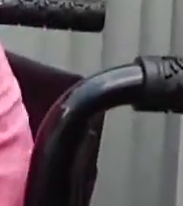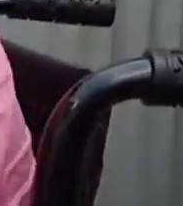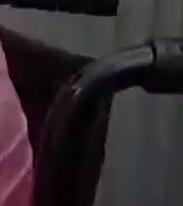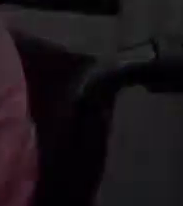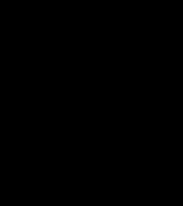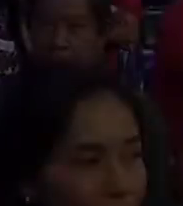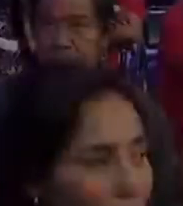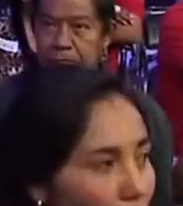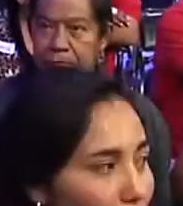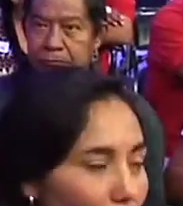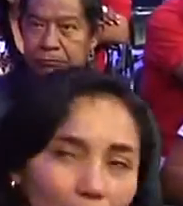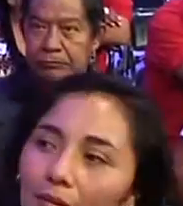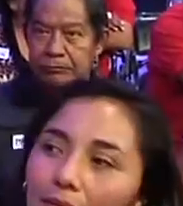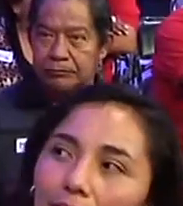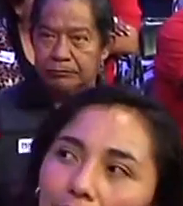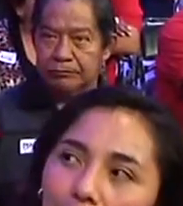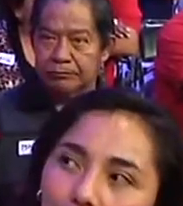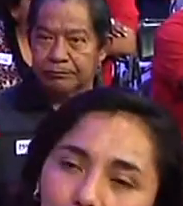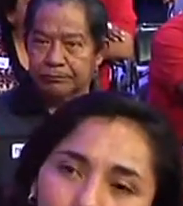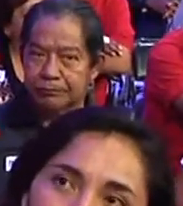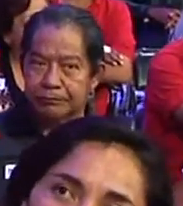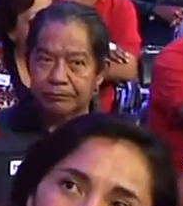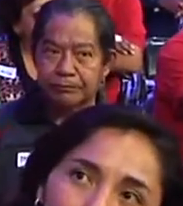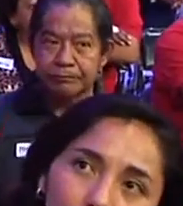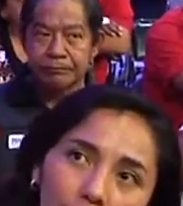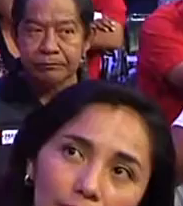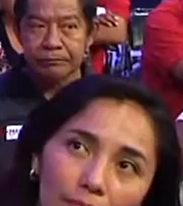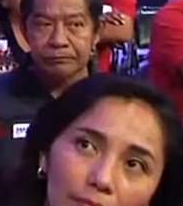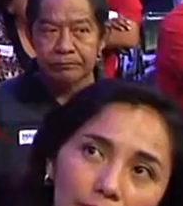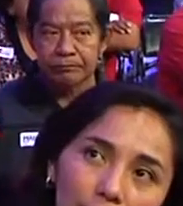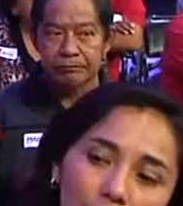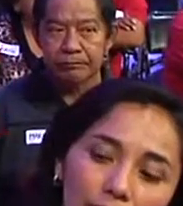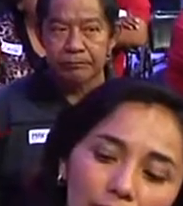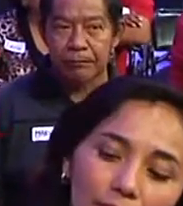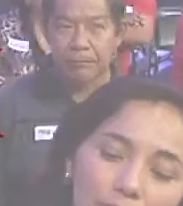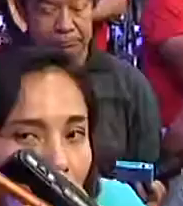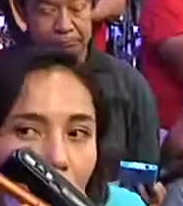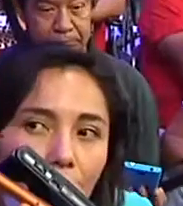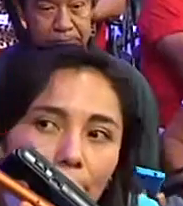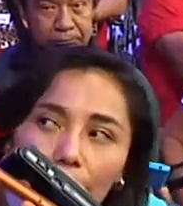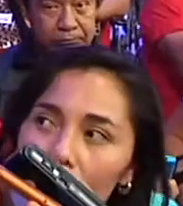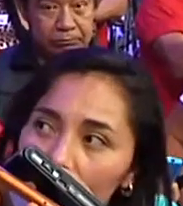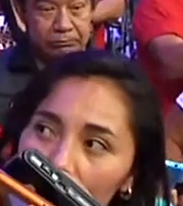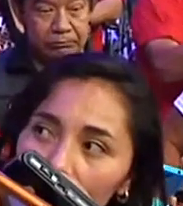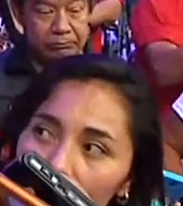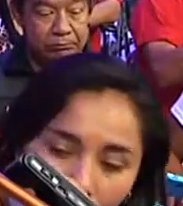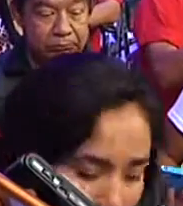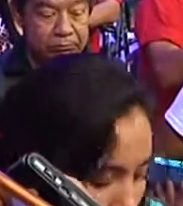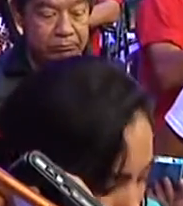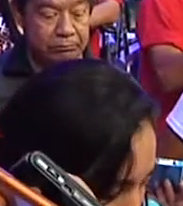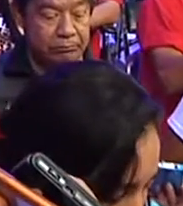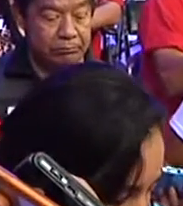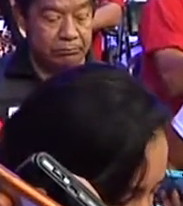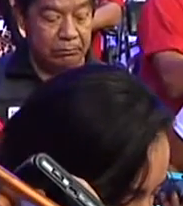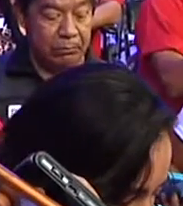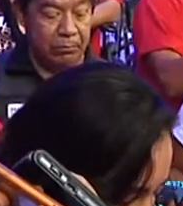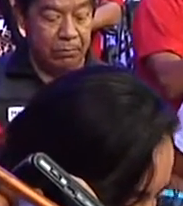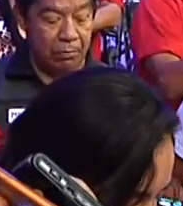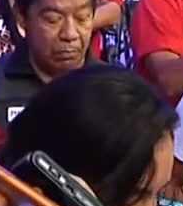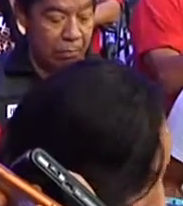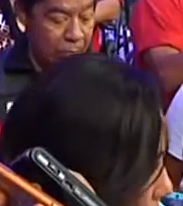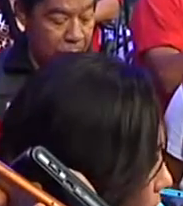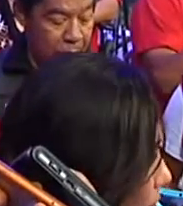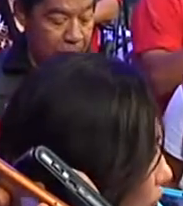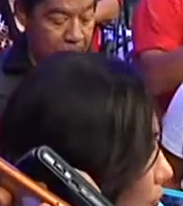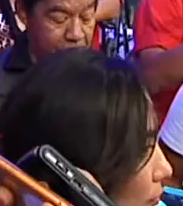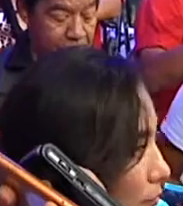tarea que tiene el gobierno de la Ciudad de México para ayudar a la gente, en este caso a las personas con discapacidad. Lo que estamos haciendo solamente es cumplir con la tarea de gobierno